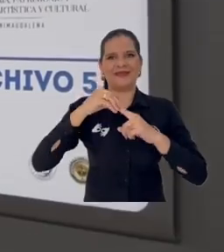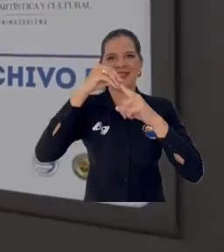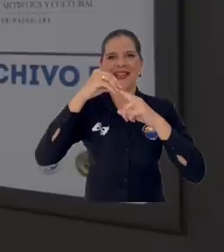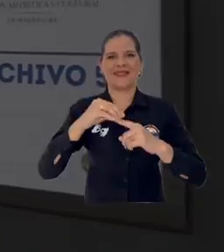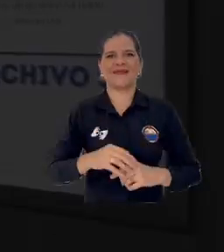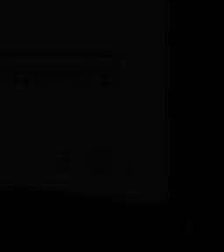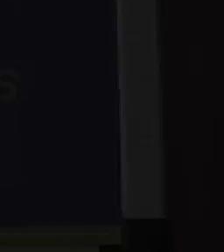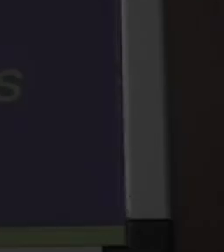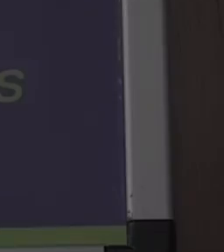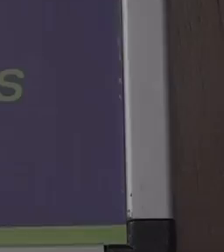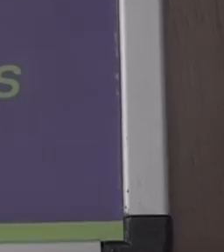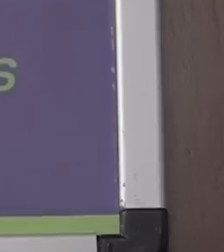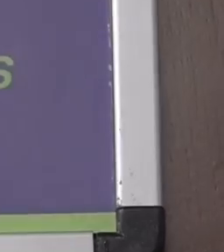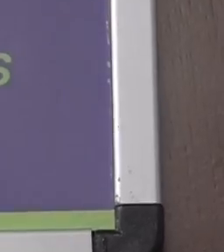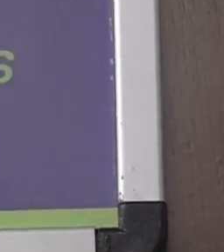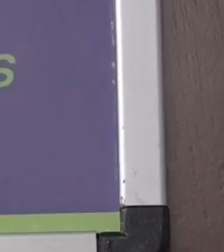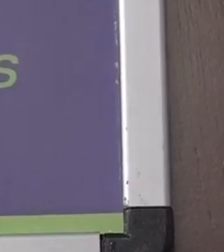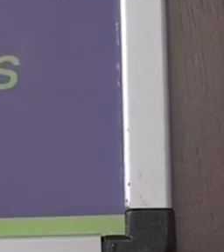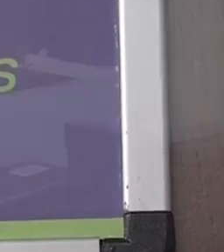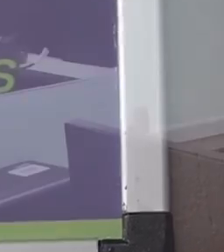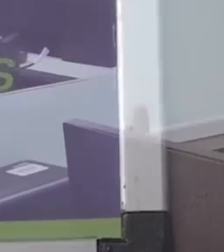Magdalena.